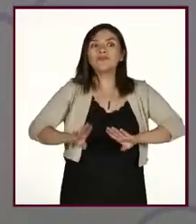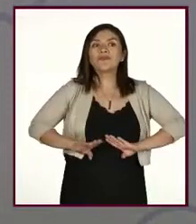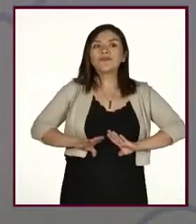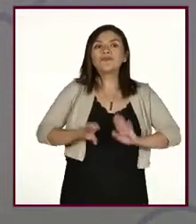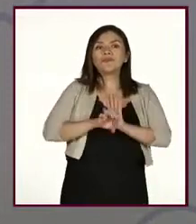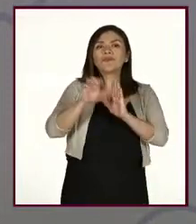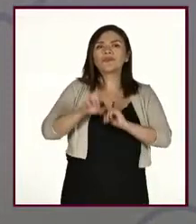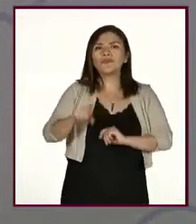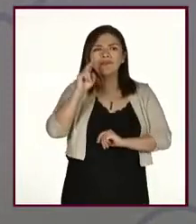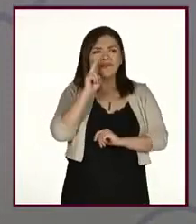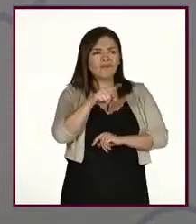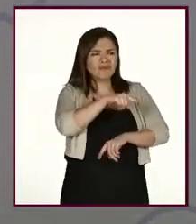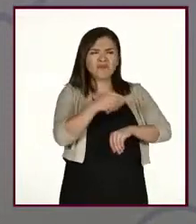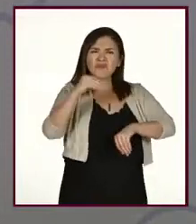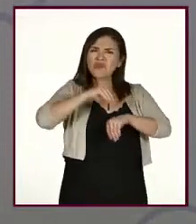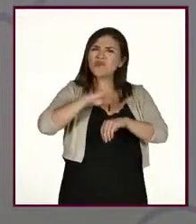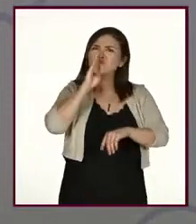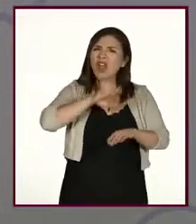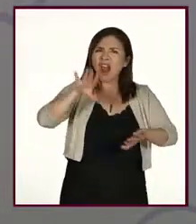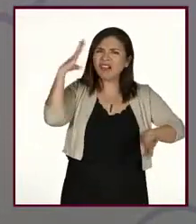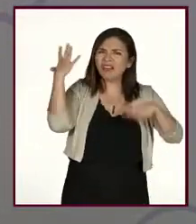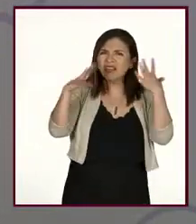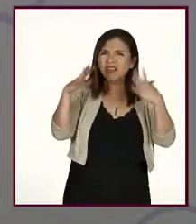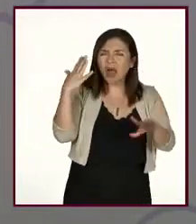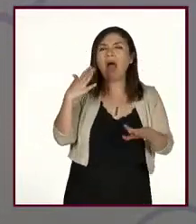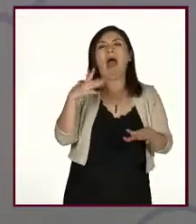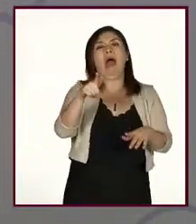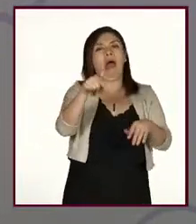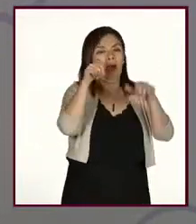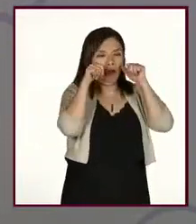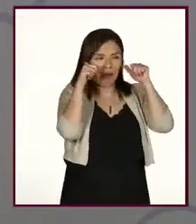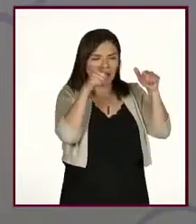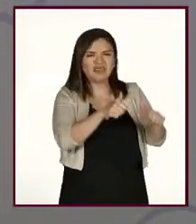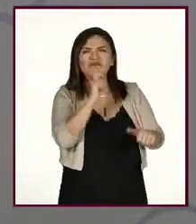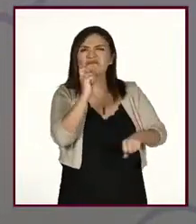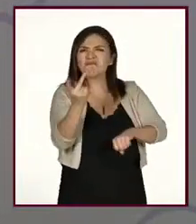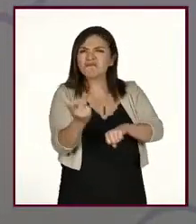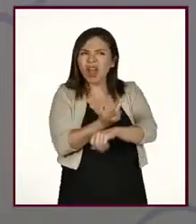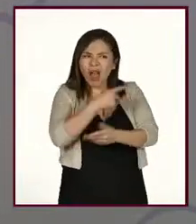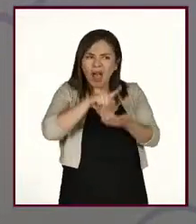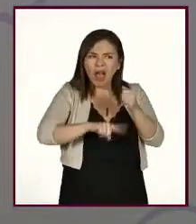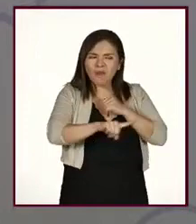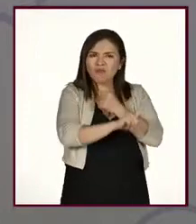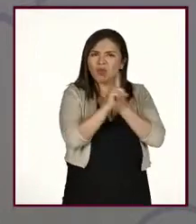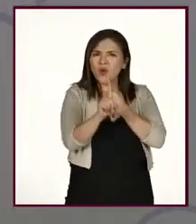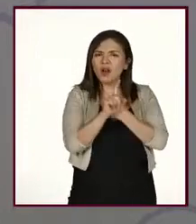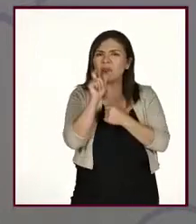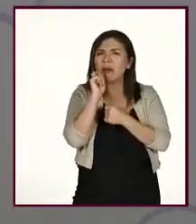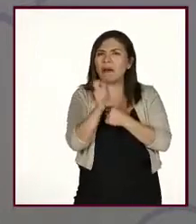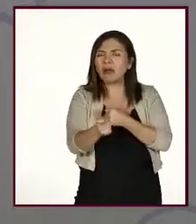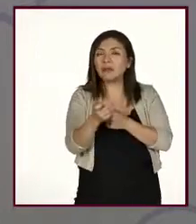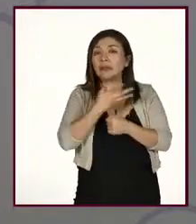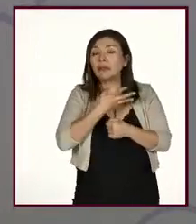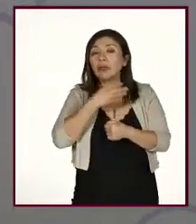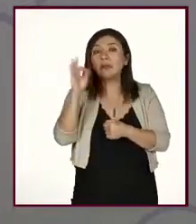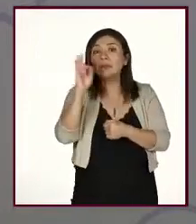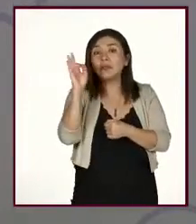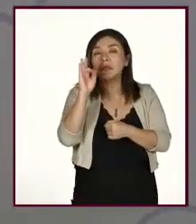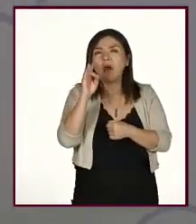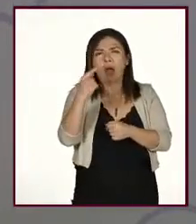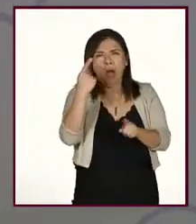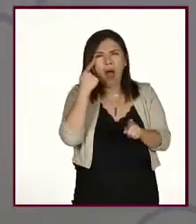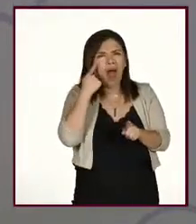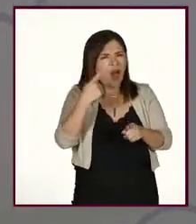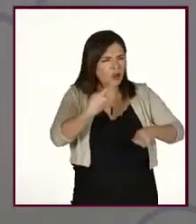donde estamos observando mala conducta, pues estar como muy al pendiente, porque esto nos podría estar hablando de que, aunque no sea como lo